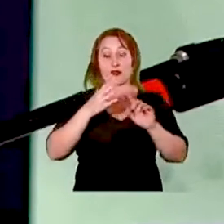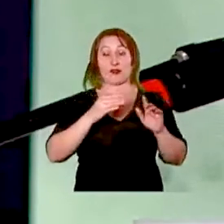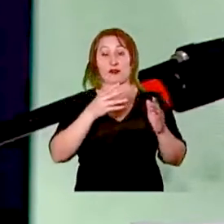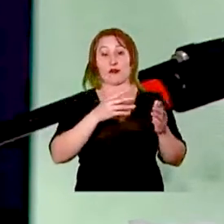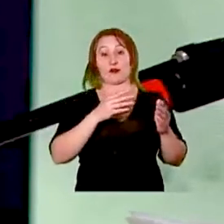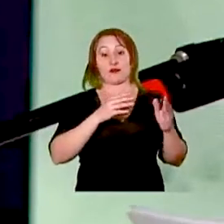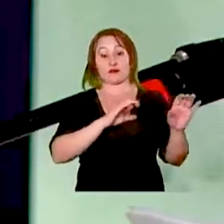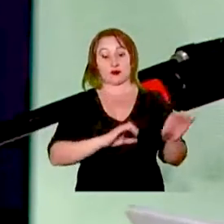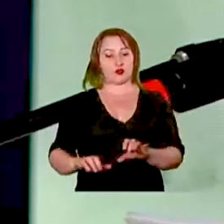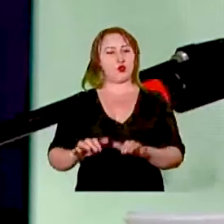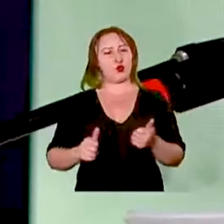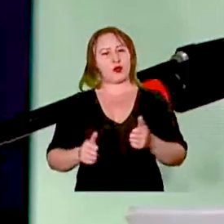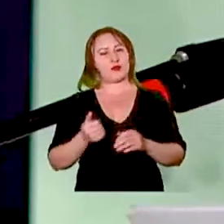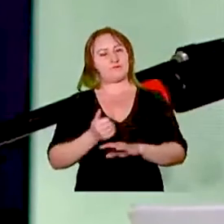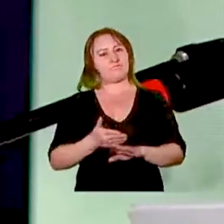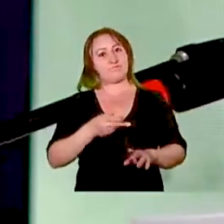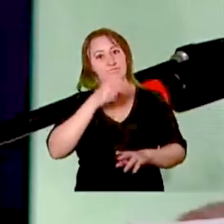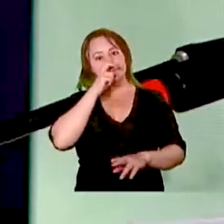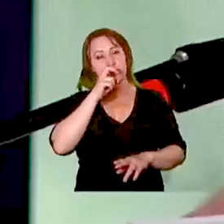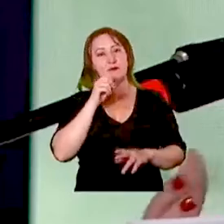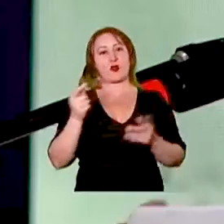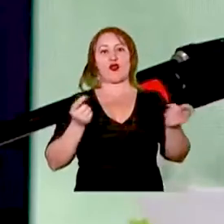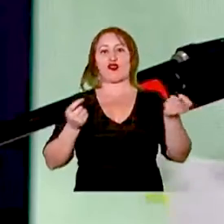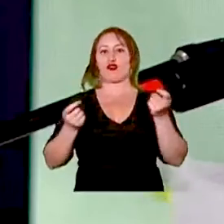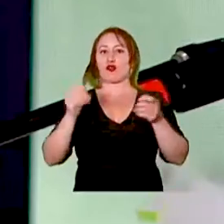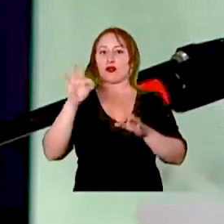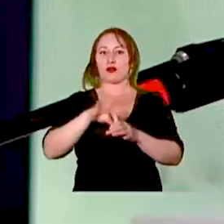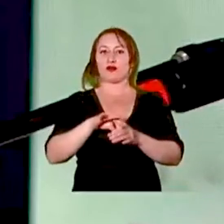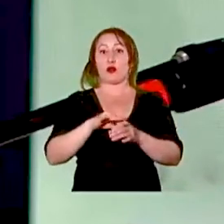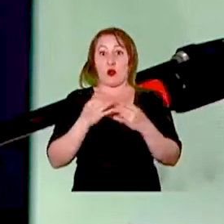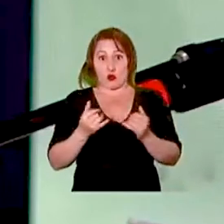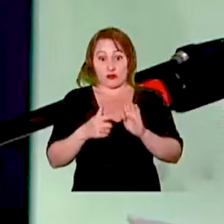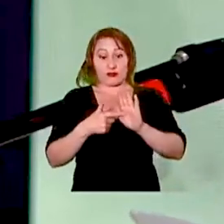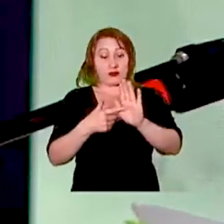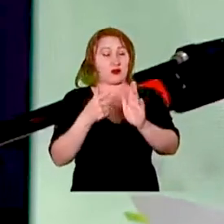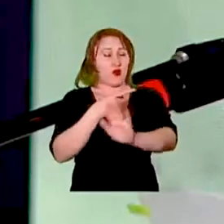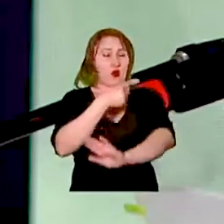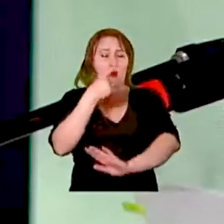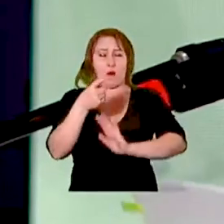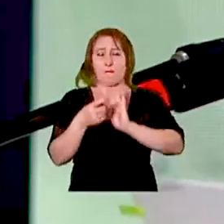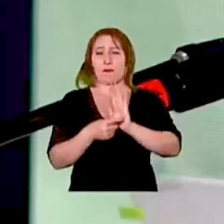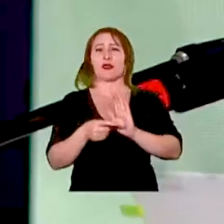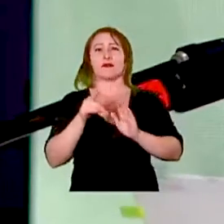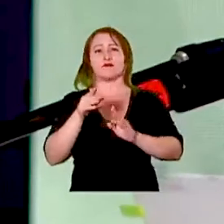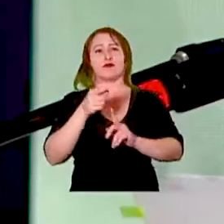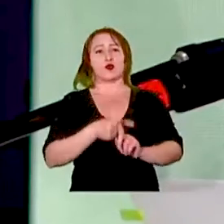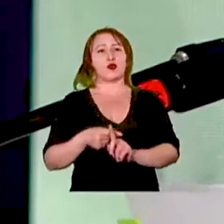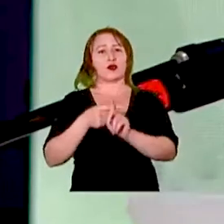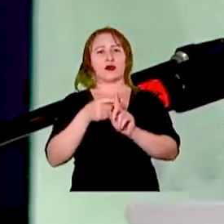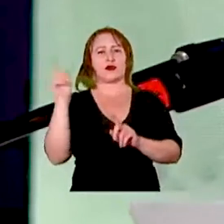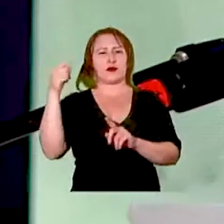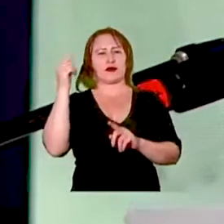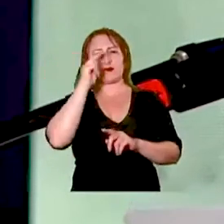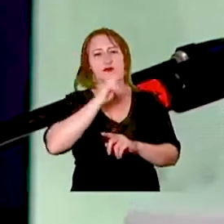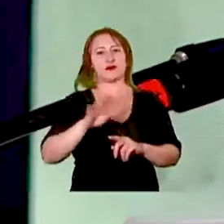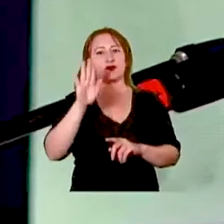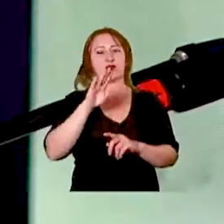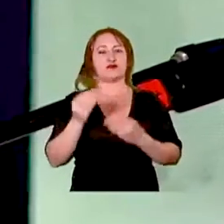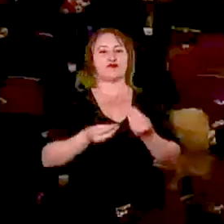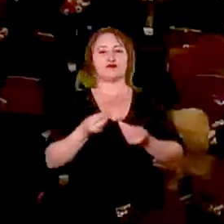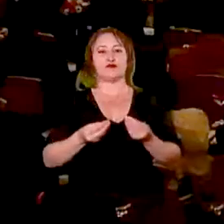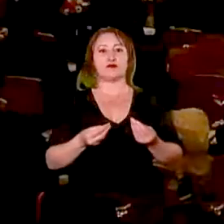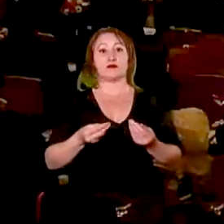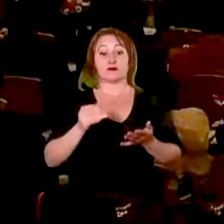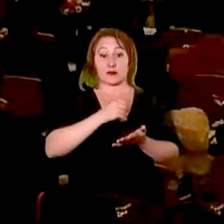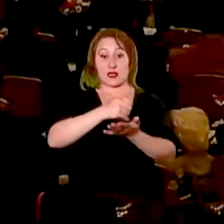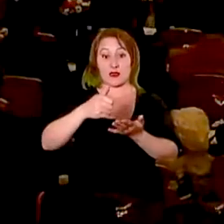acción es el estricto control electoral. También hoy se va a hacer la presentación de todo lo que ha hecho la Procuraduría General de la Nación y puedo decirle simplemente